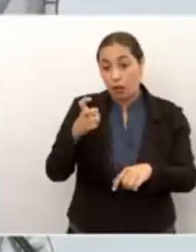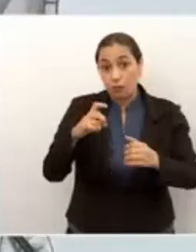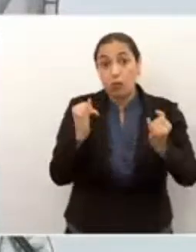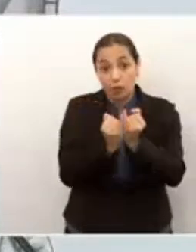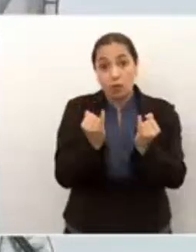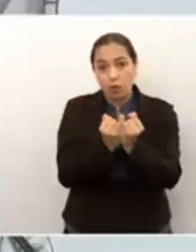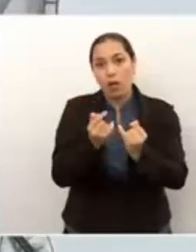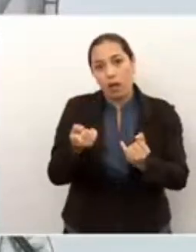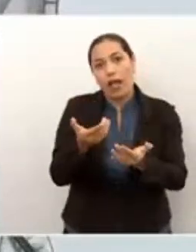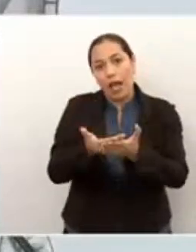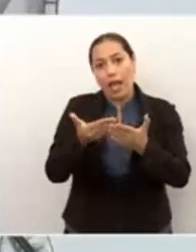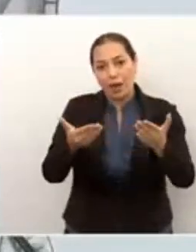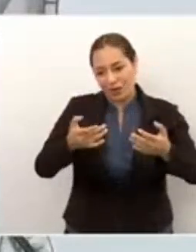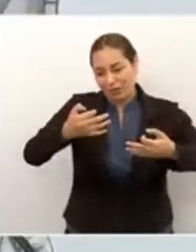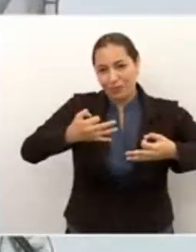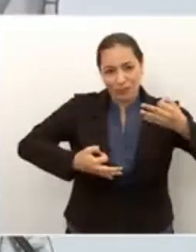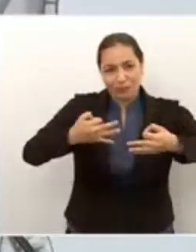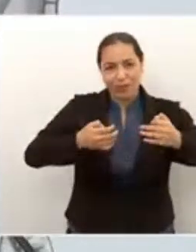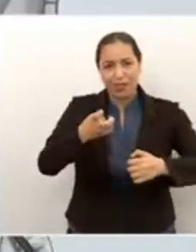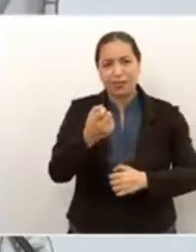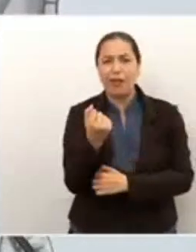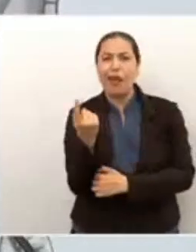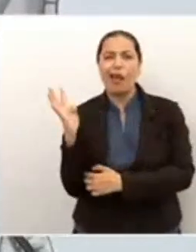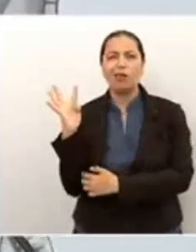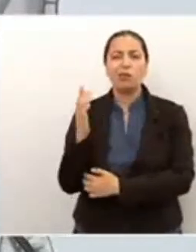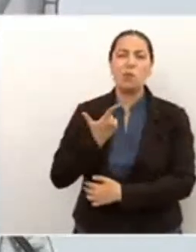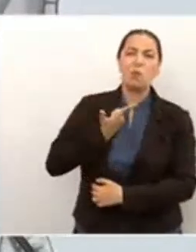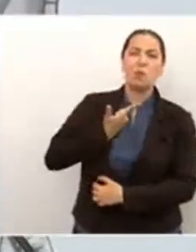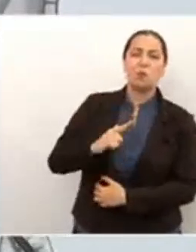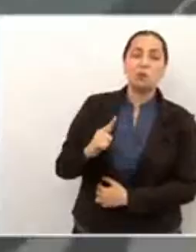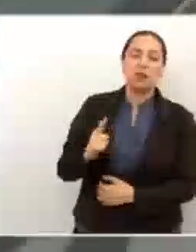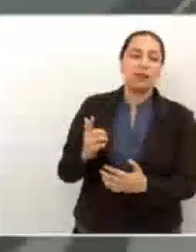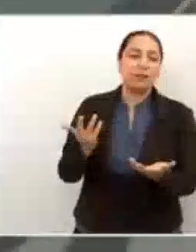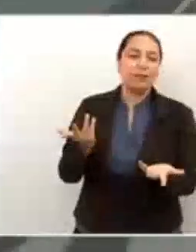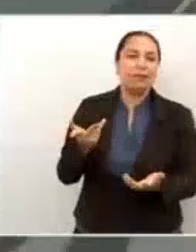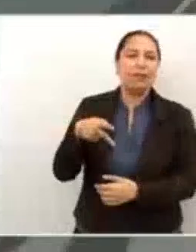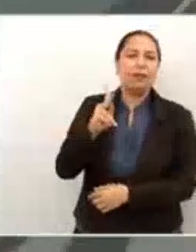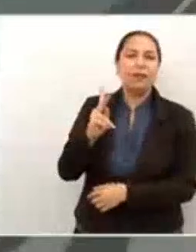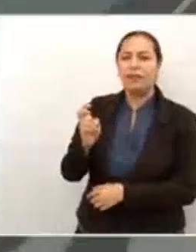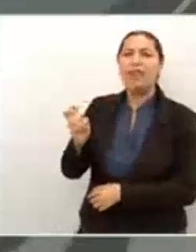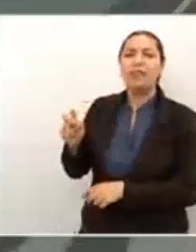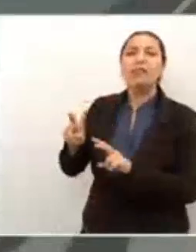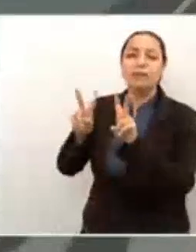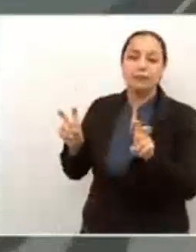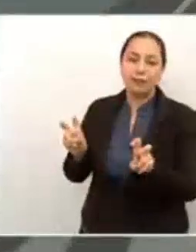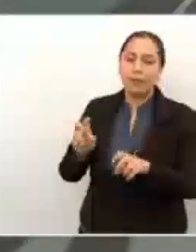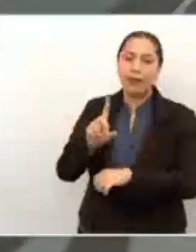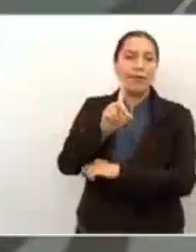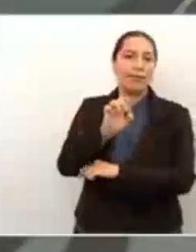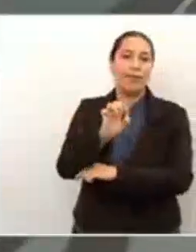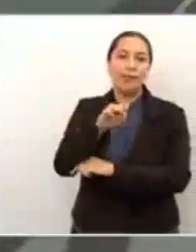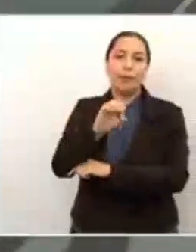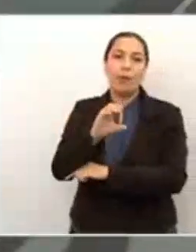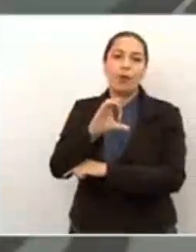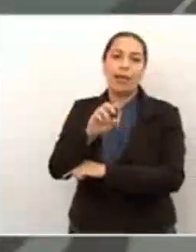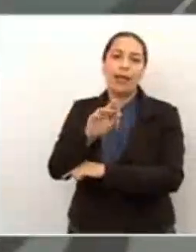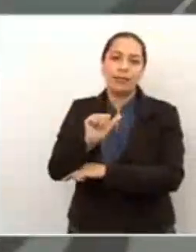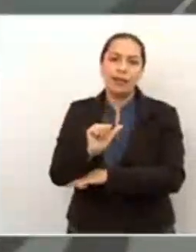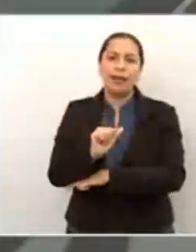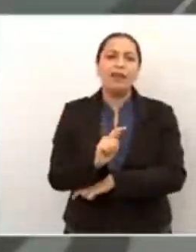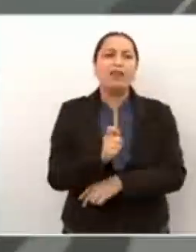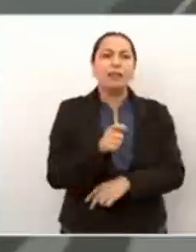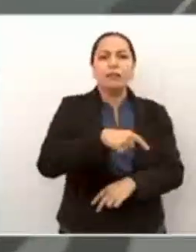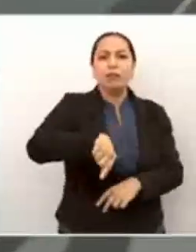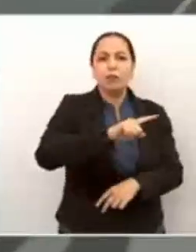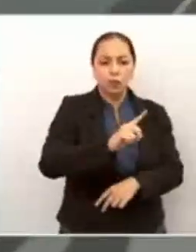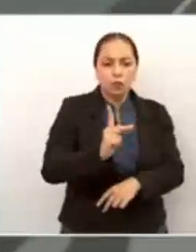Judicial. Hay algunos que no les gusta, pero eso se llama democracia, el poder del pueblo. El